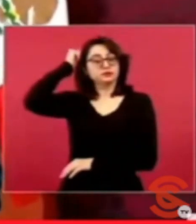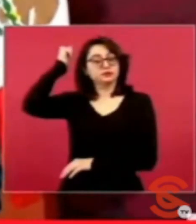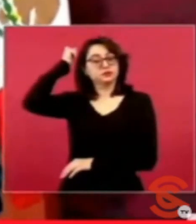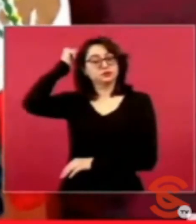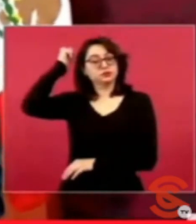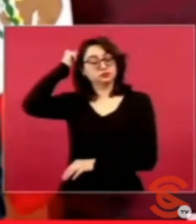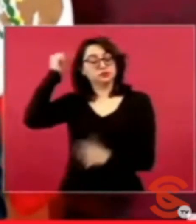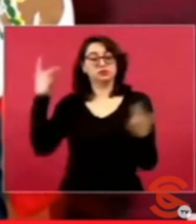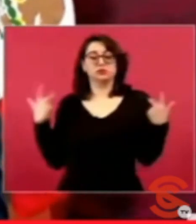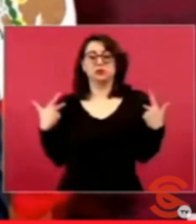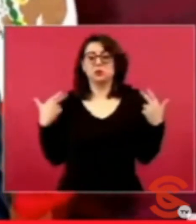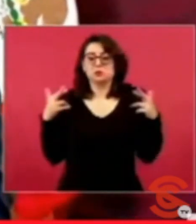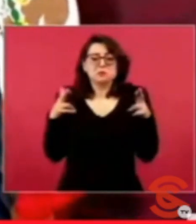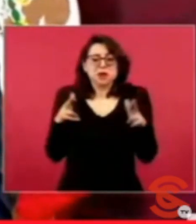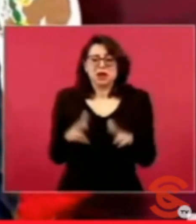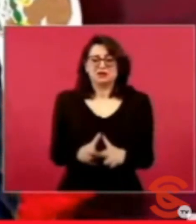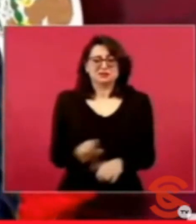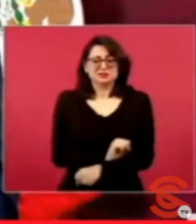y